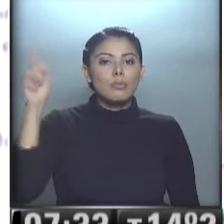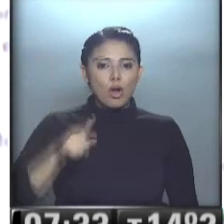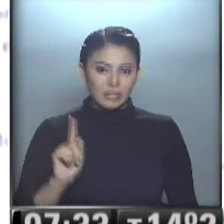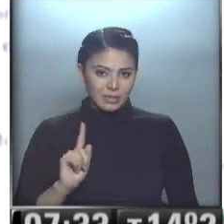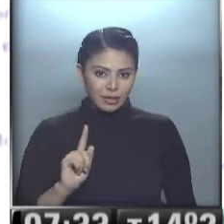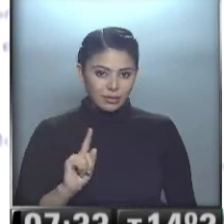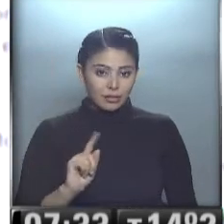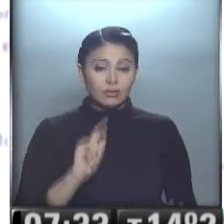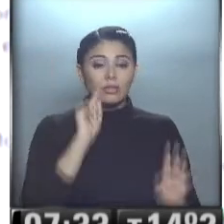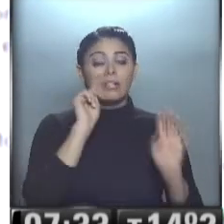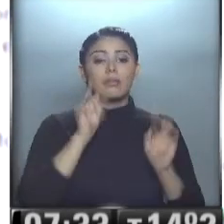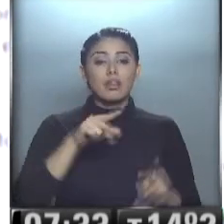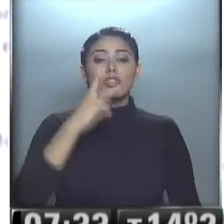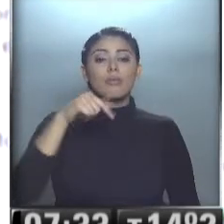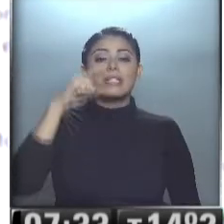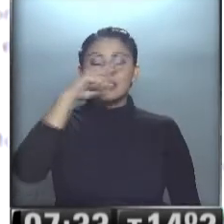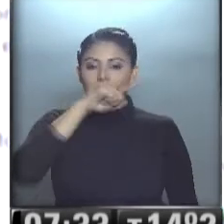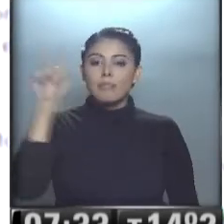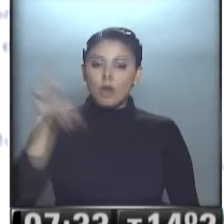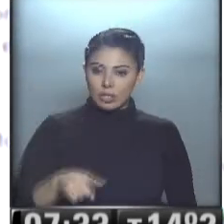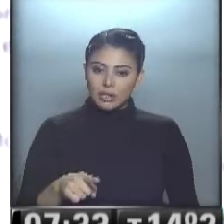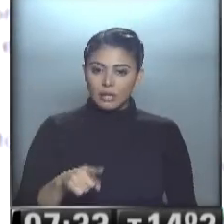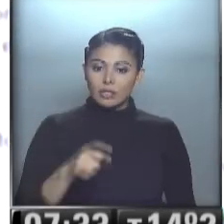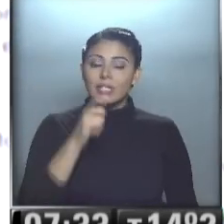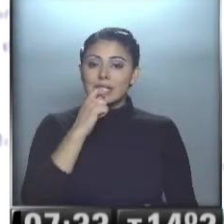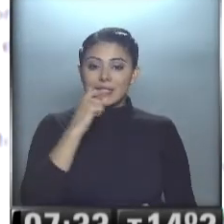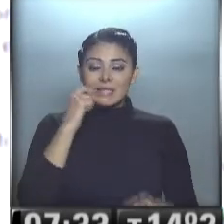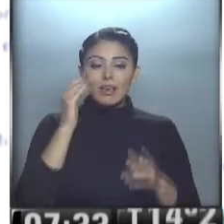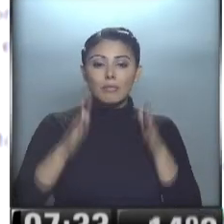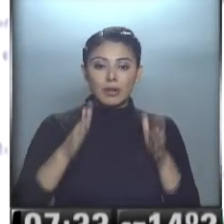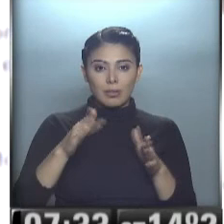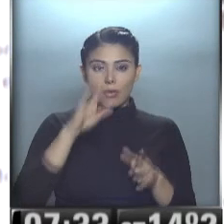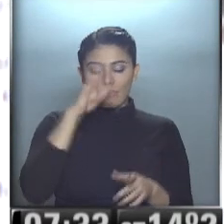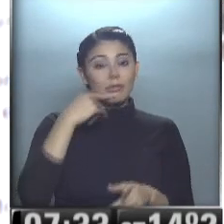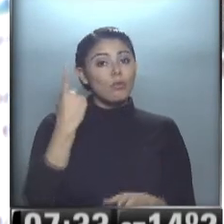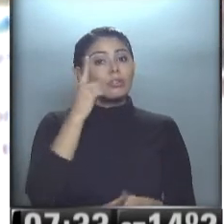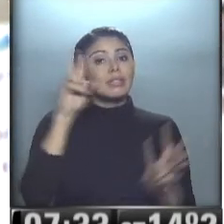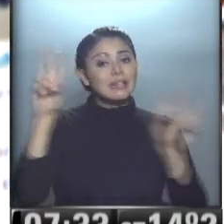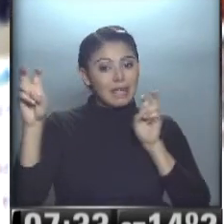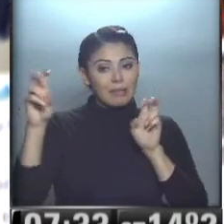18,4% interanual y de 2,7% en la medición mensual. Uno de los temas